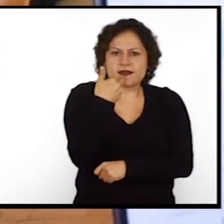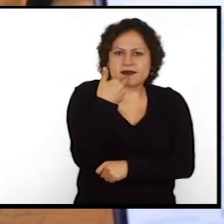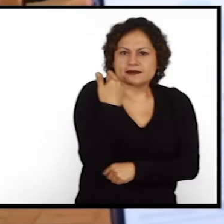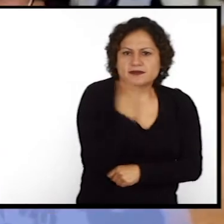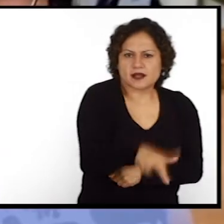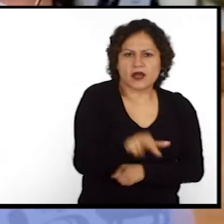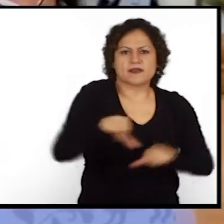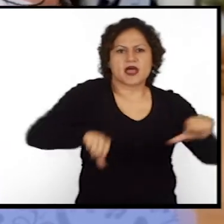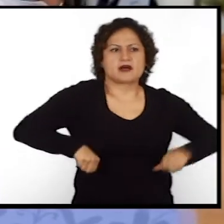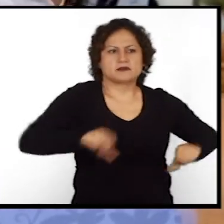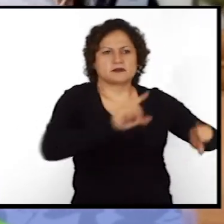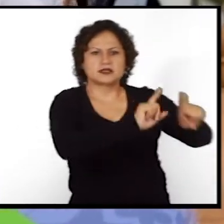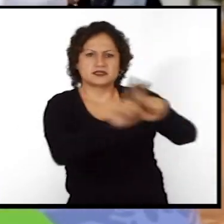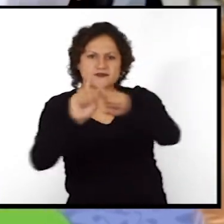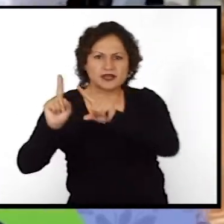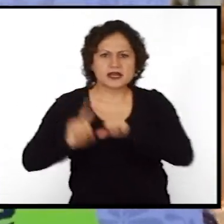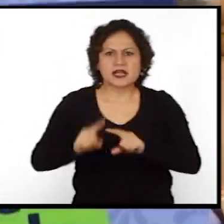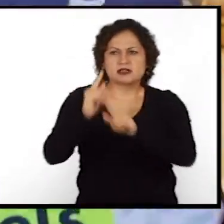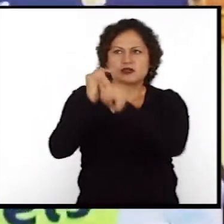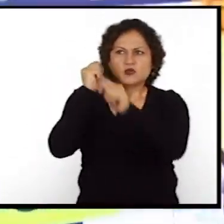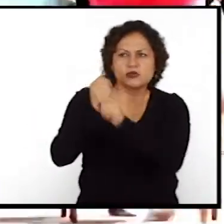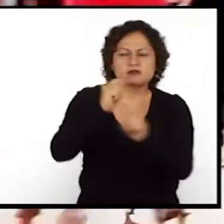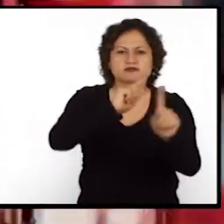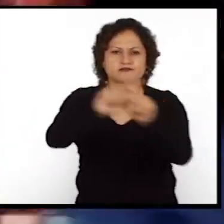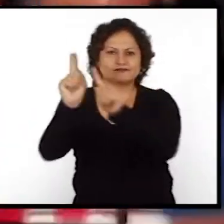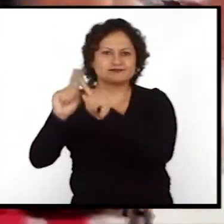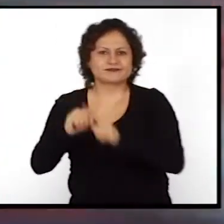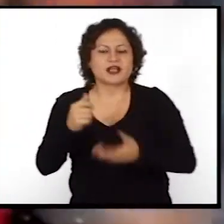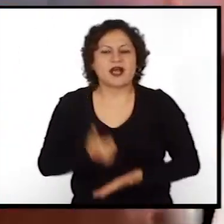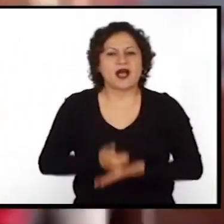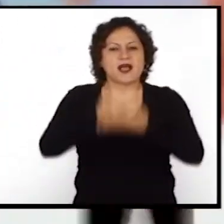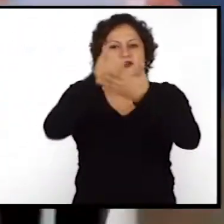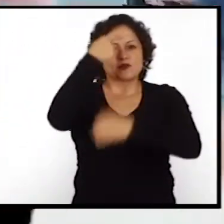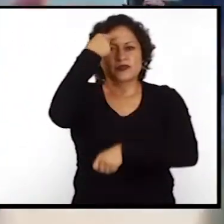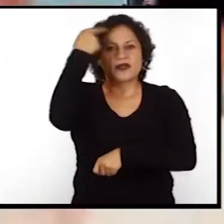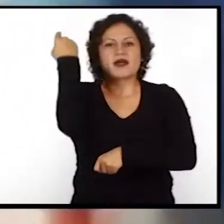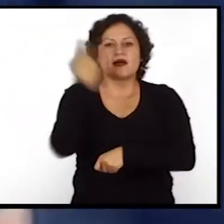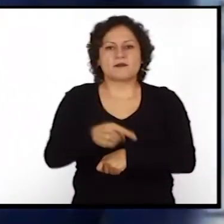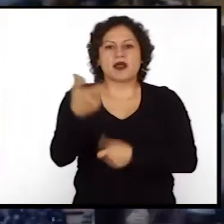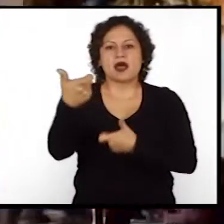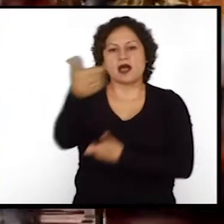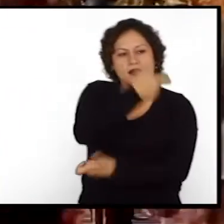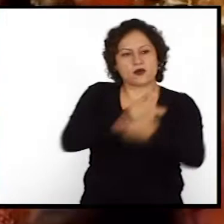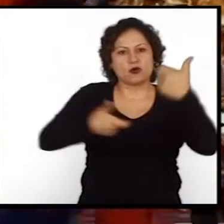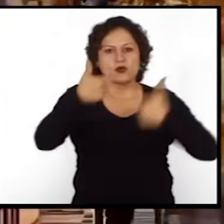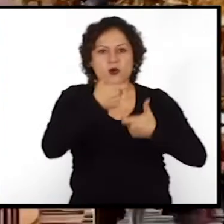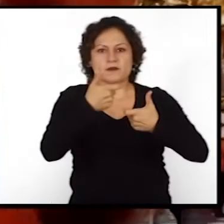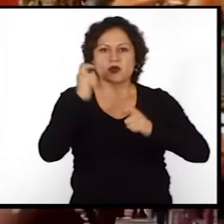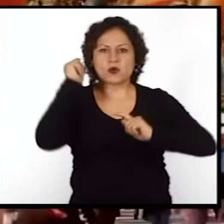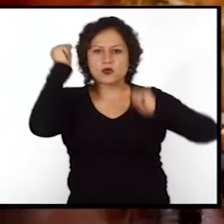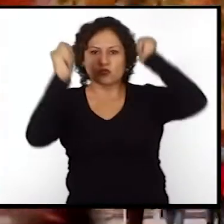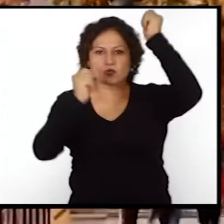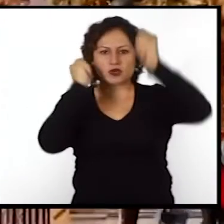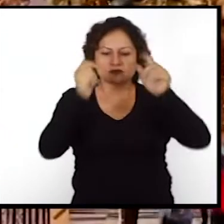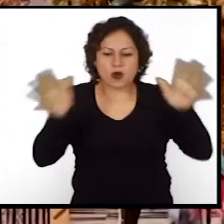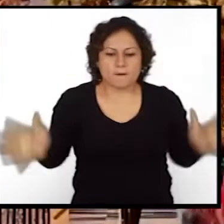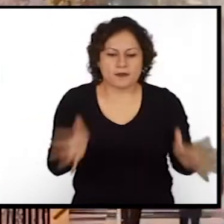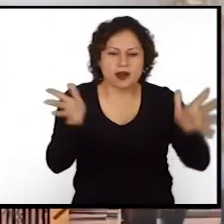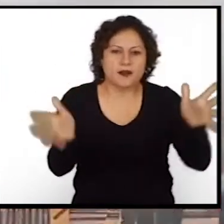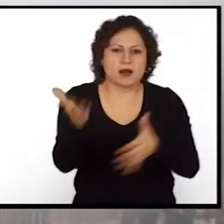de servicios turísticos de la República, recuperando así el ritmo del crecimiento turístico y económico del país.